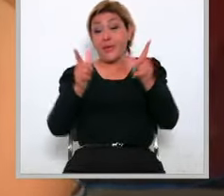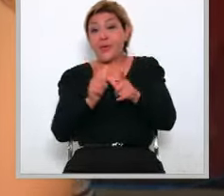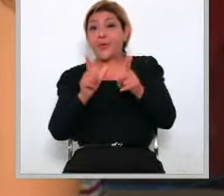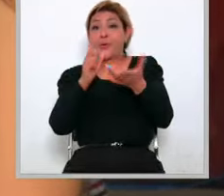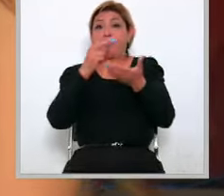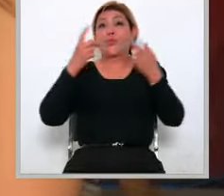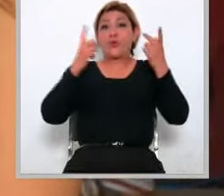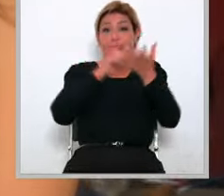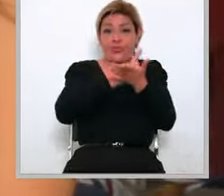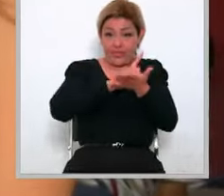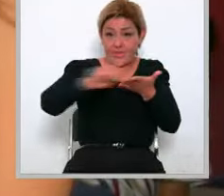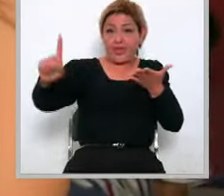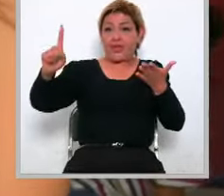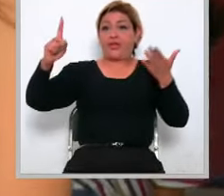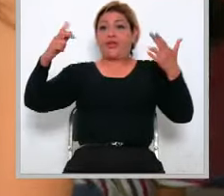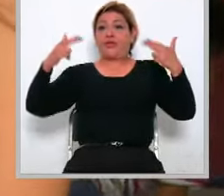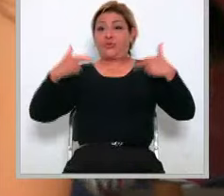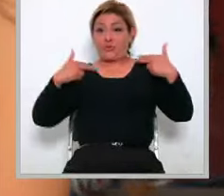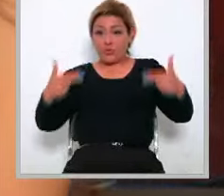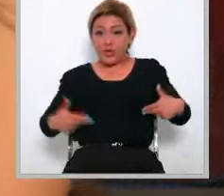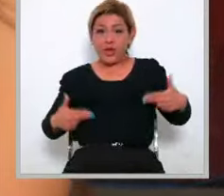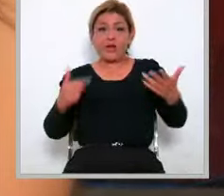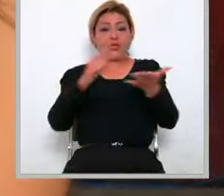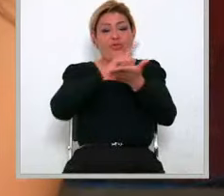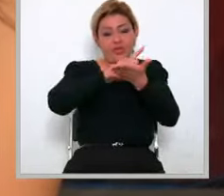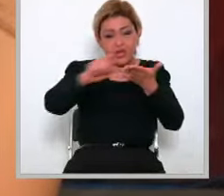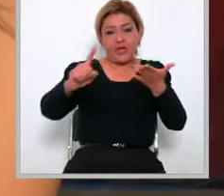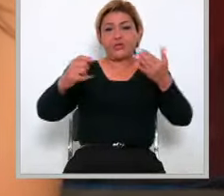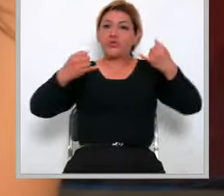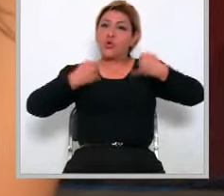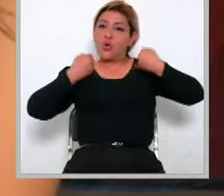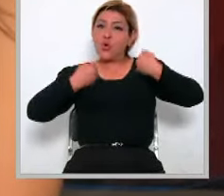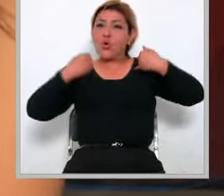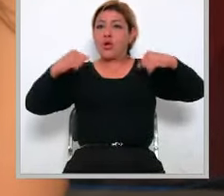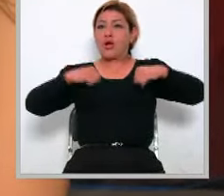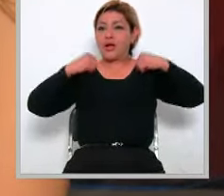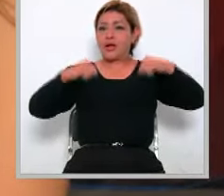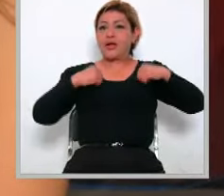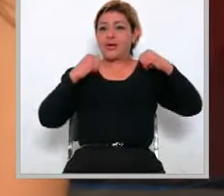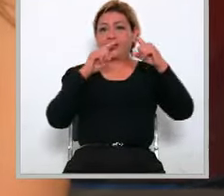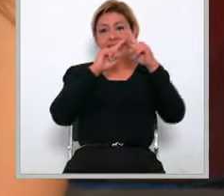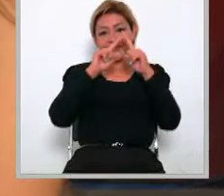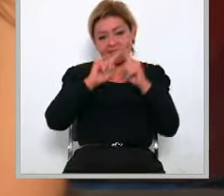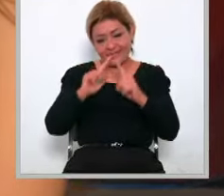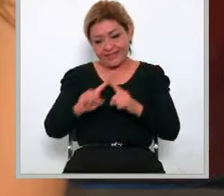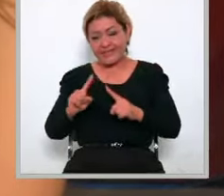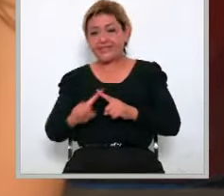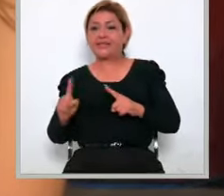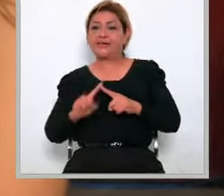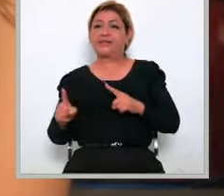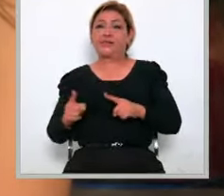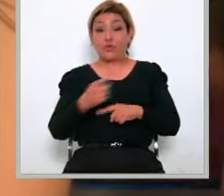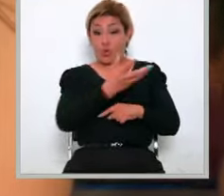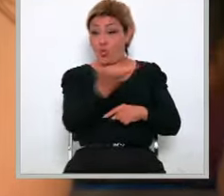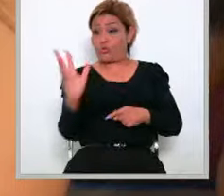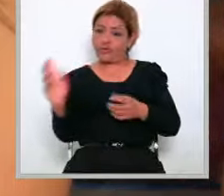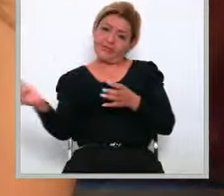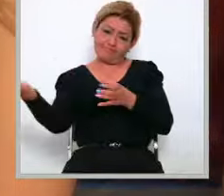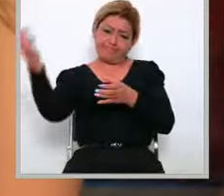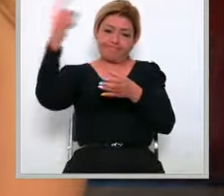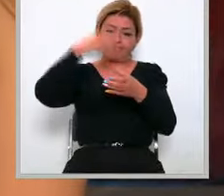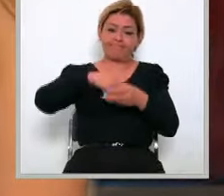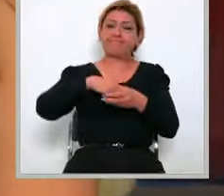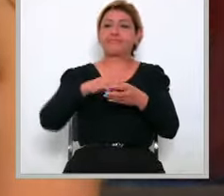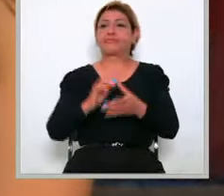también, pero fue de mucho agrado estar acá, pero sí los invito con todo el cariño y con todo el amor, que usen todas esas ganas que tienen y todas